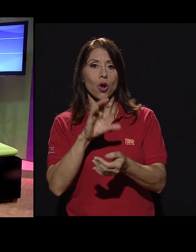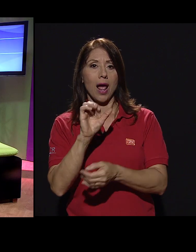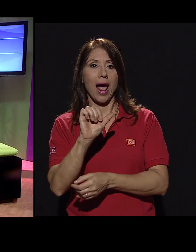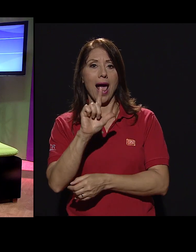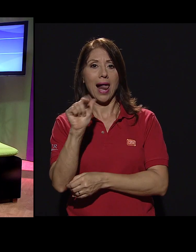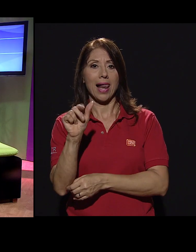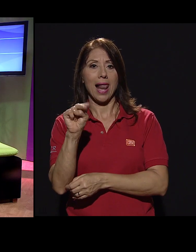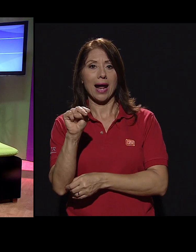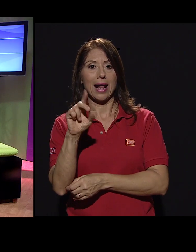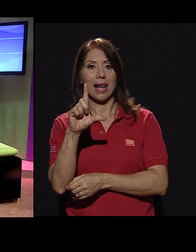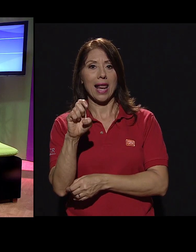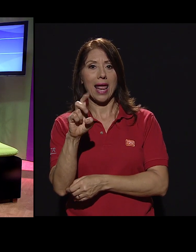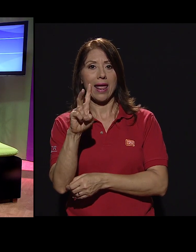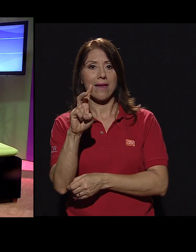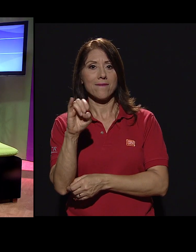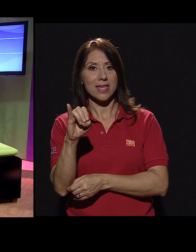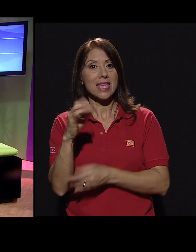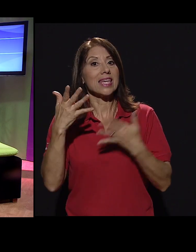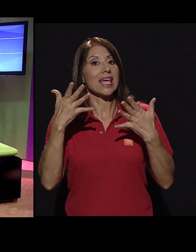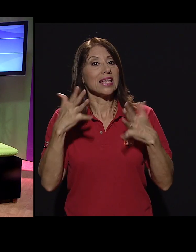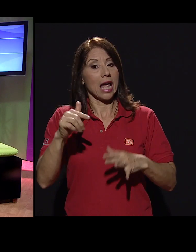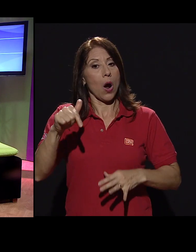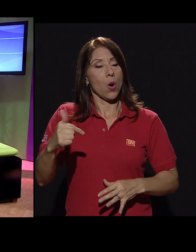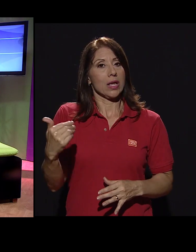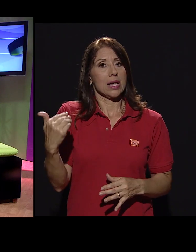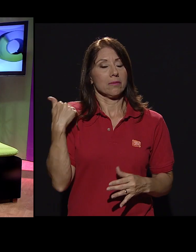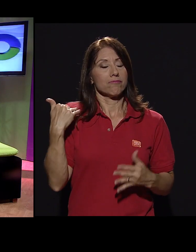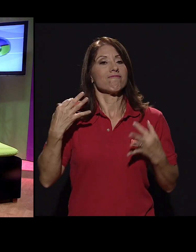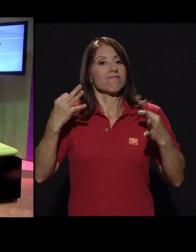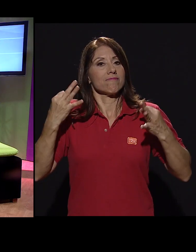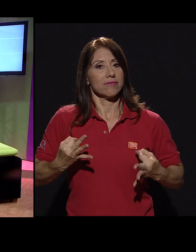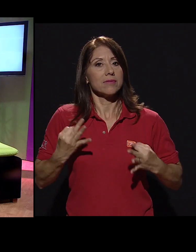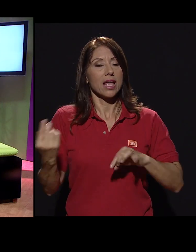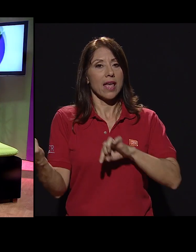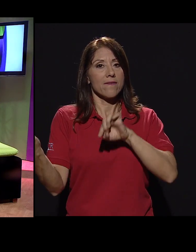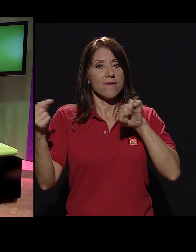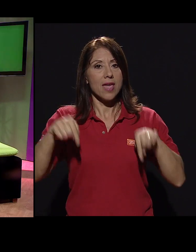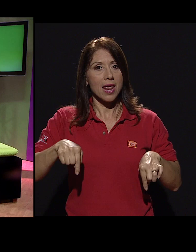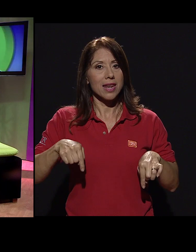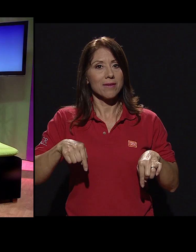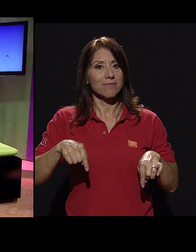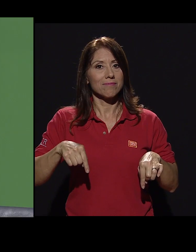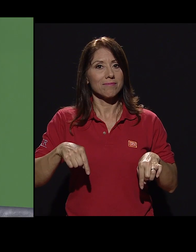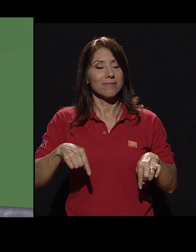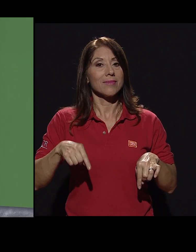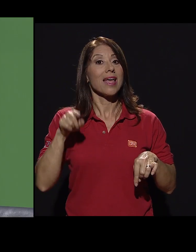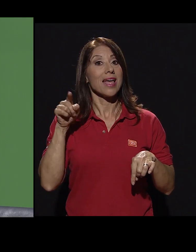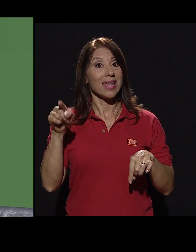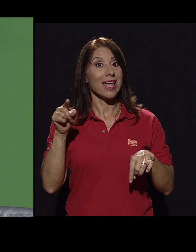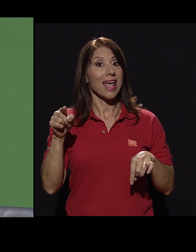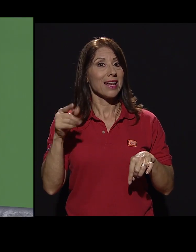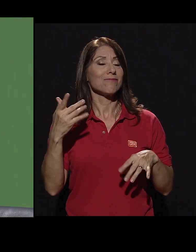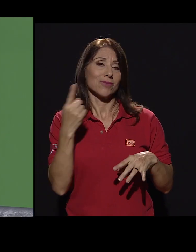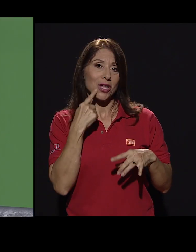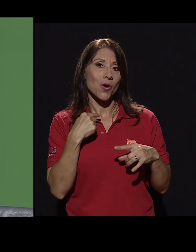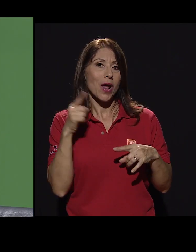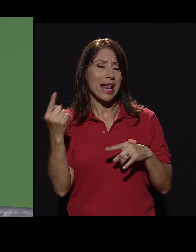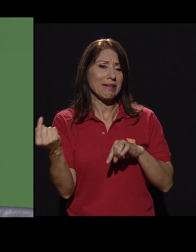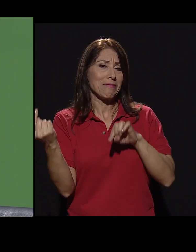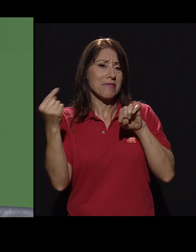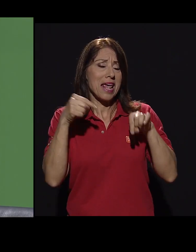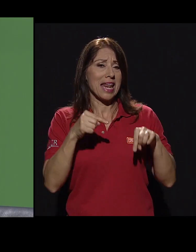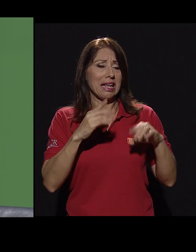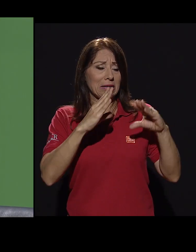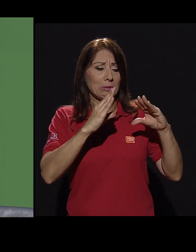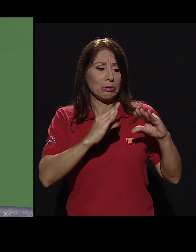Alan Levy Que por cierto Hoy nos garantizó Que viene Y tan especial Que viene en la noche Y